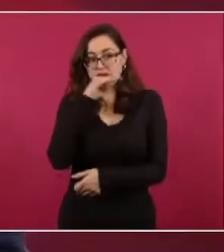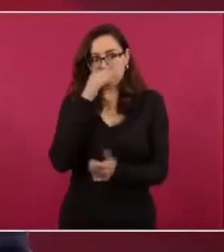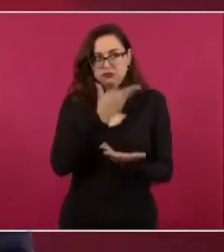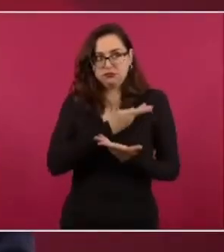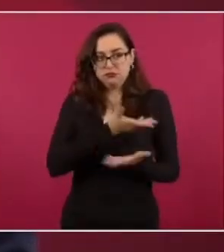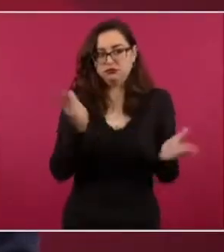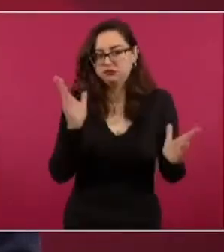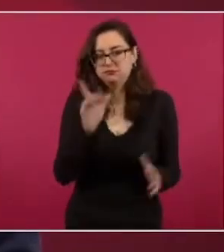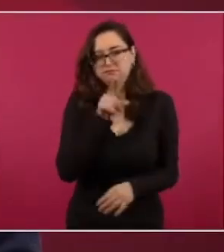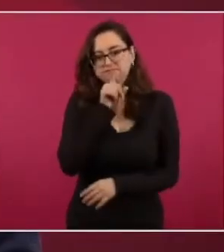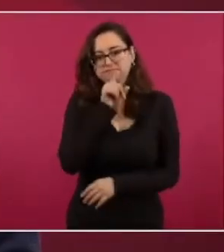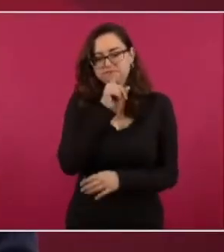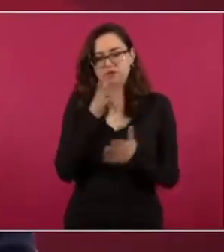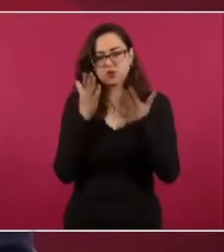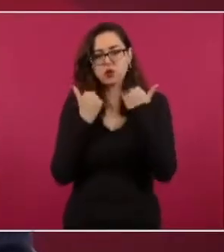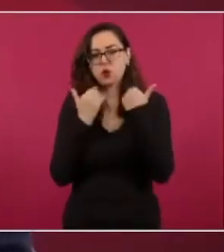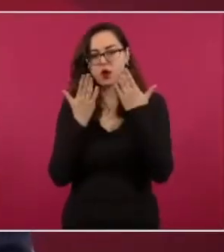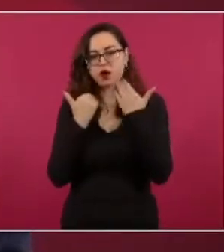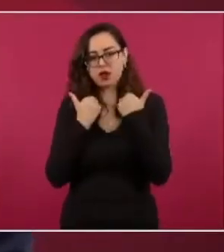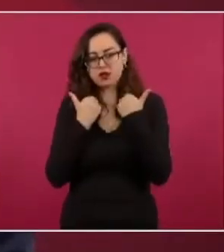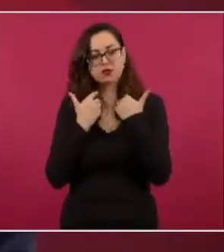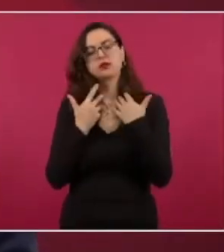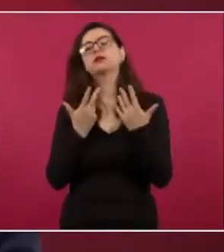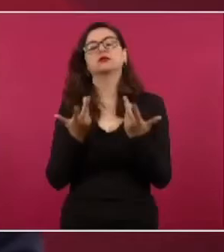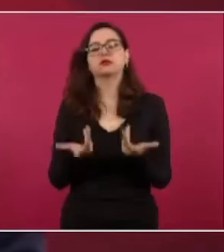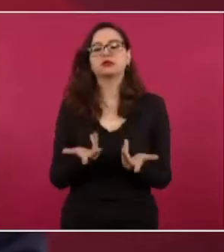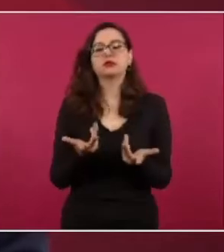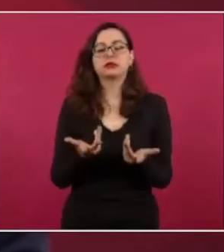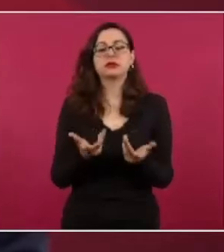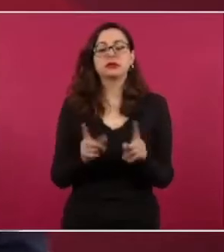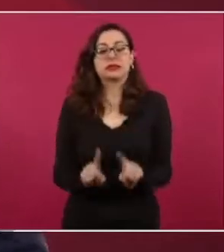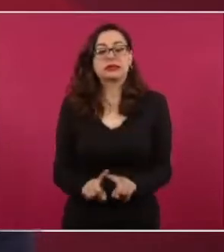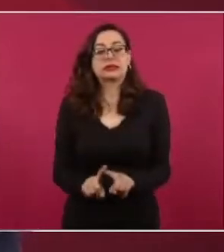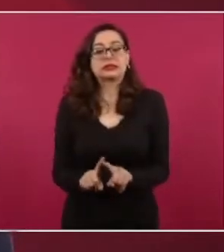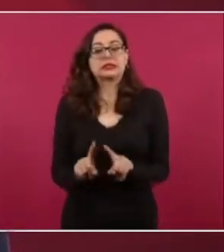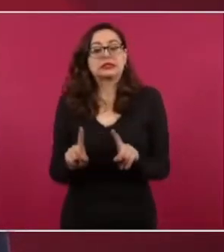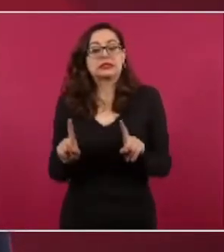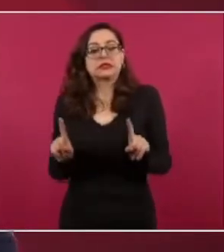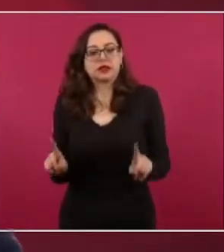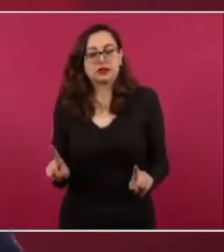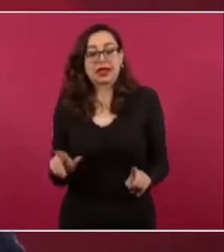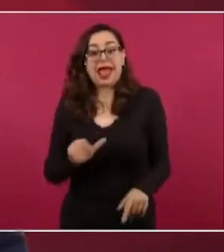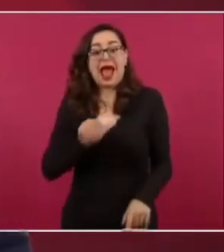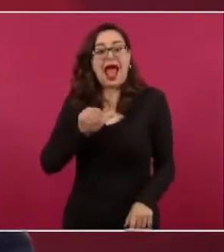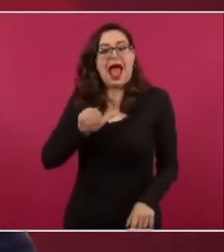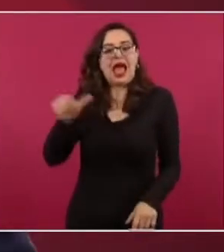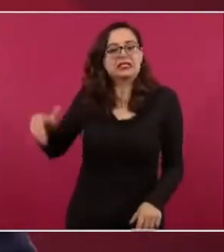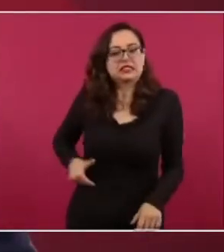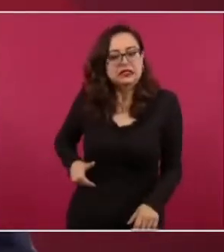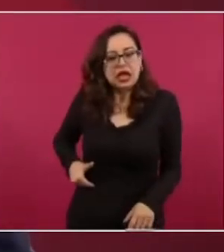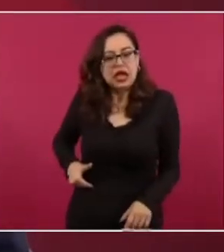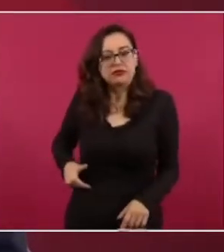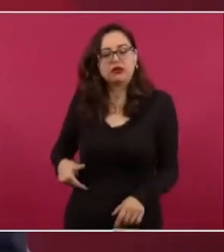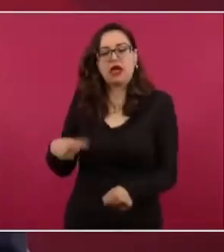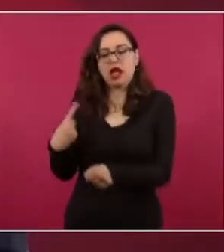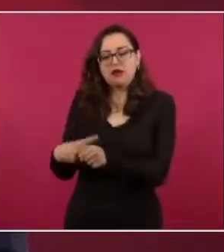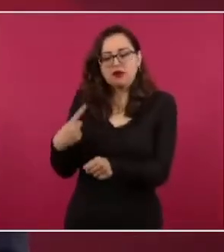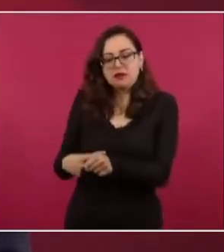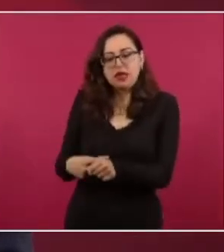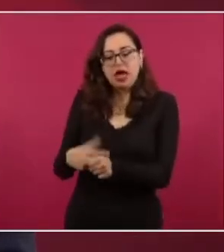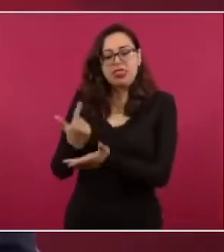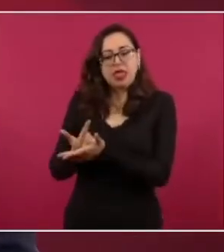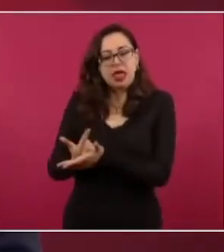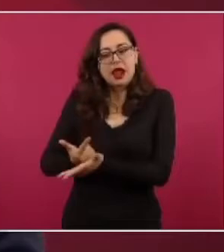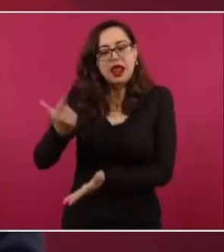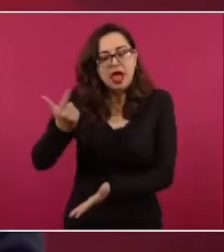Social. En el caso de cirujanos plásticos reconstructivos, efectivamente en el tercer nivel de atención